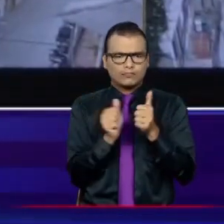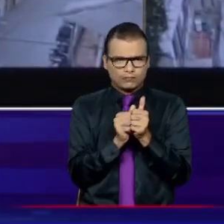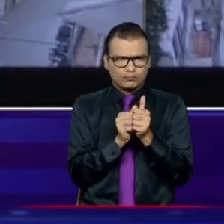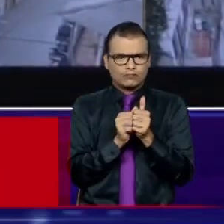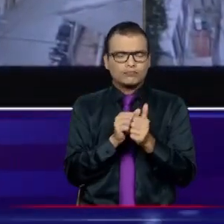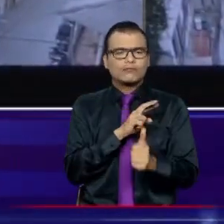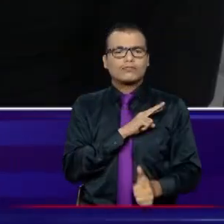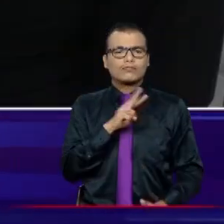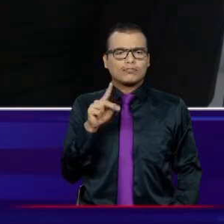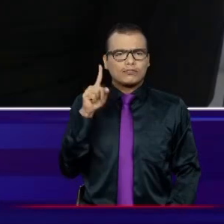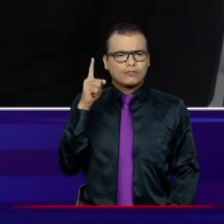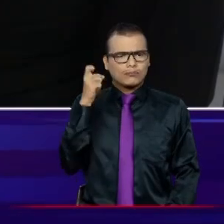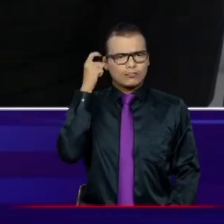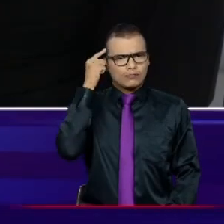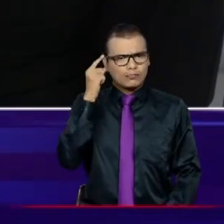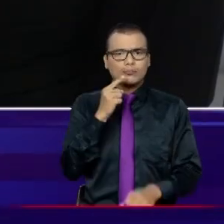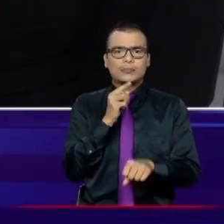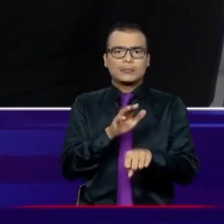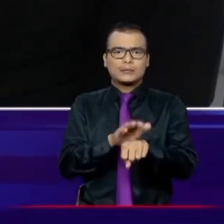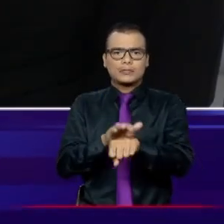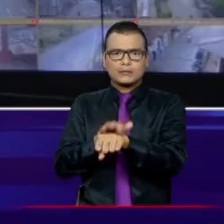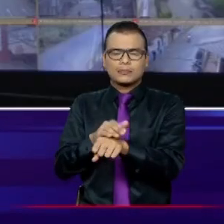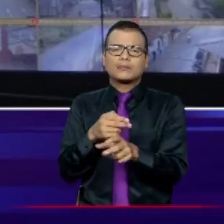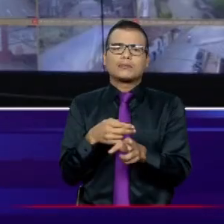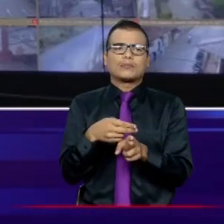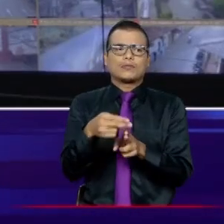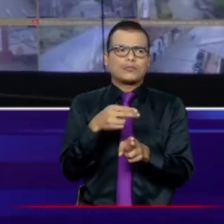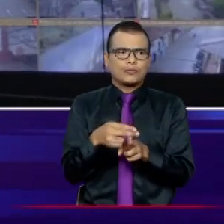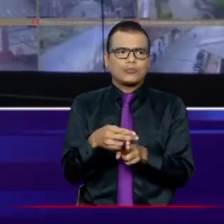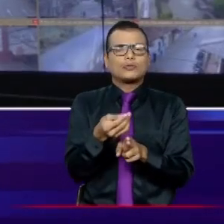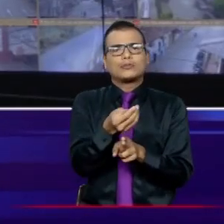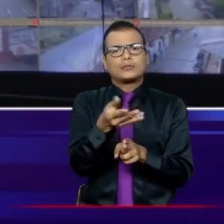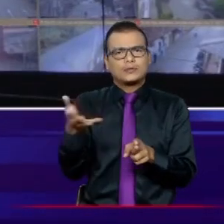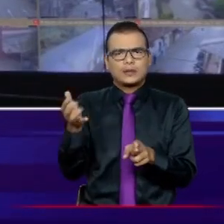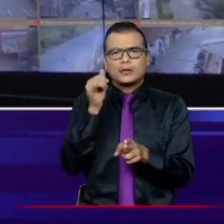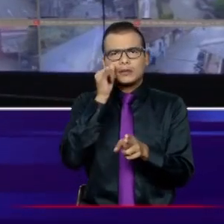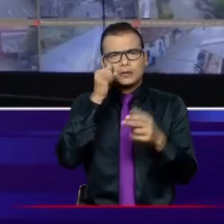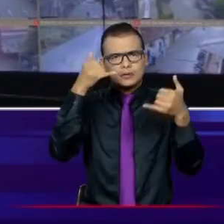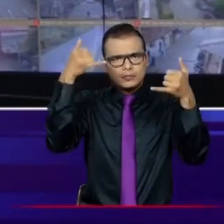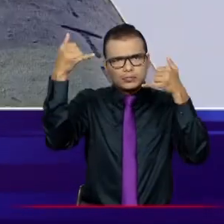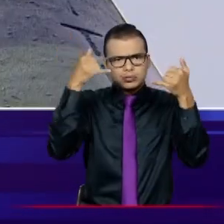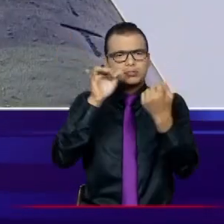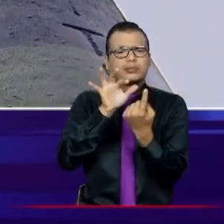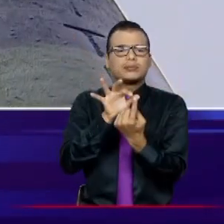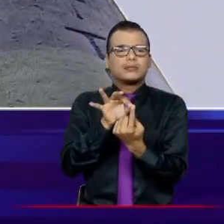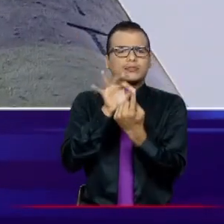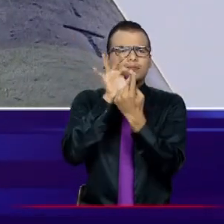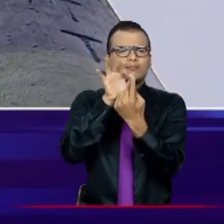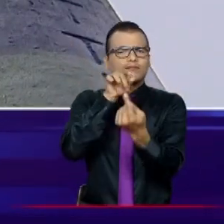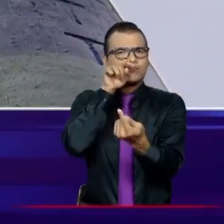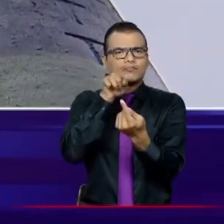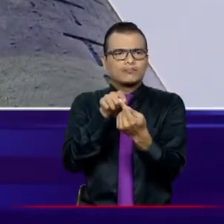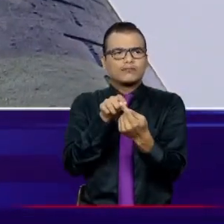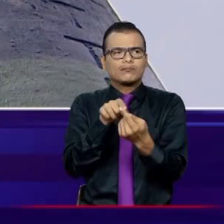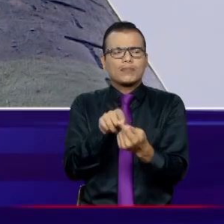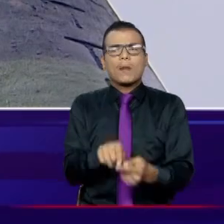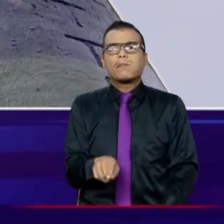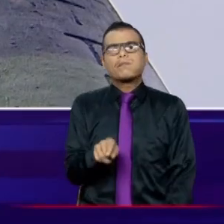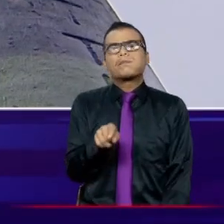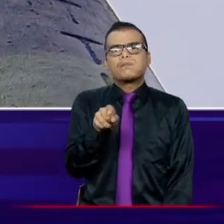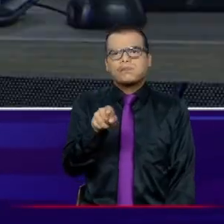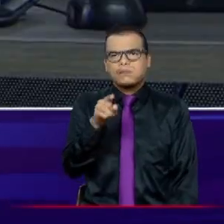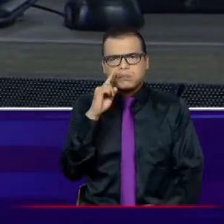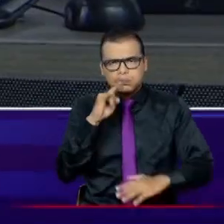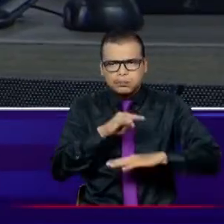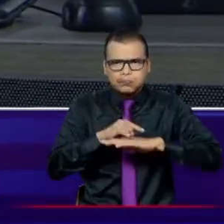del Cauca, indicaron que en los próximos días se harán entrega de cámaras de videovigilancia para reforzar la seguridad en este sector del